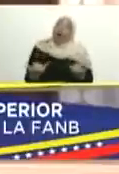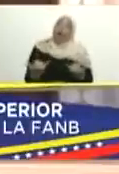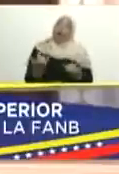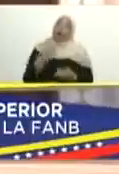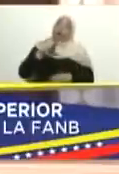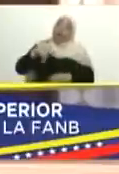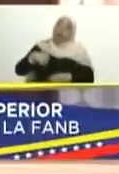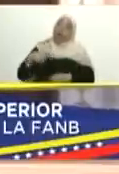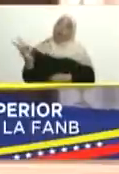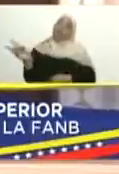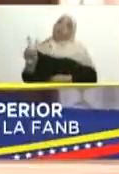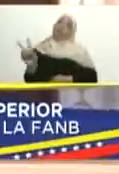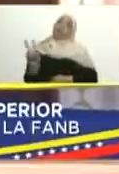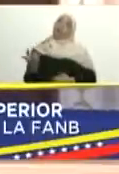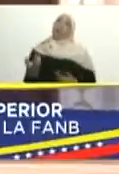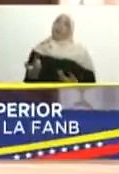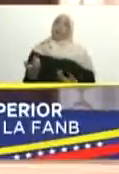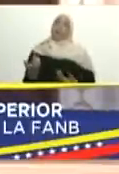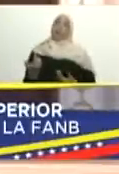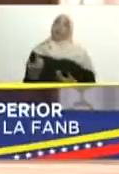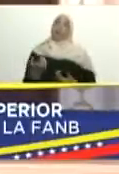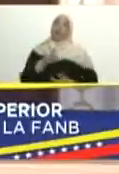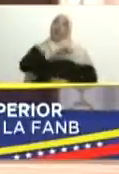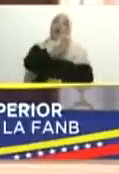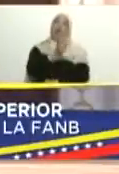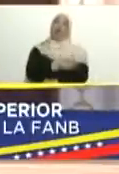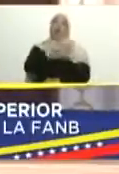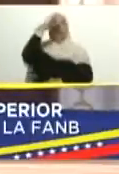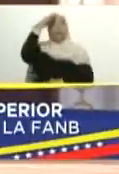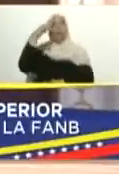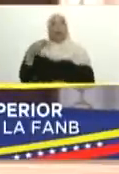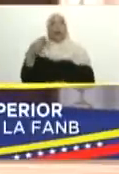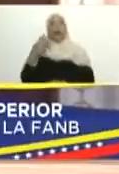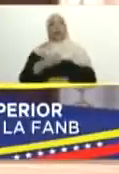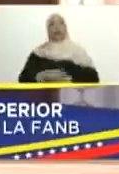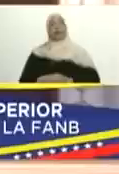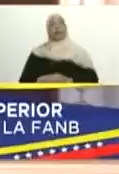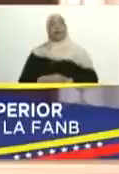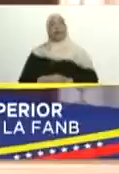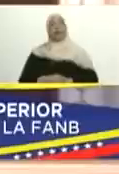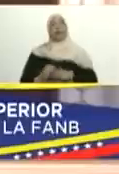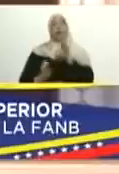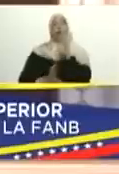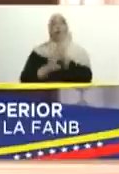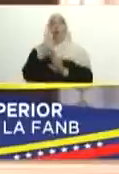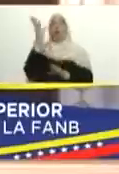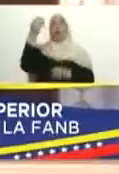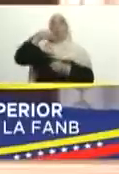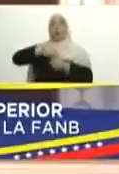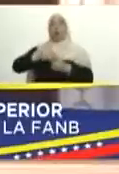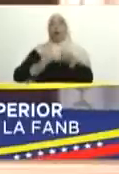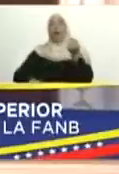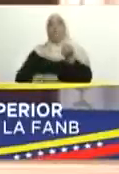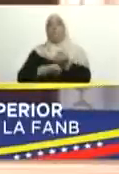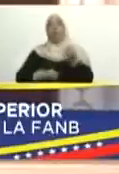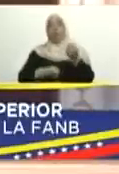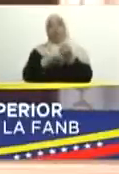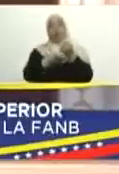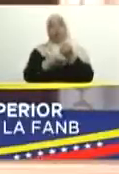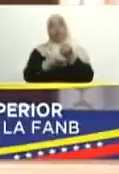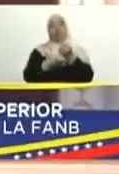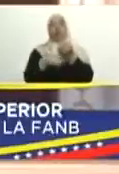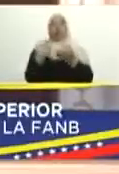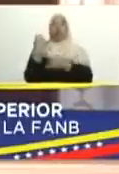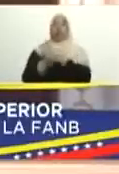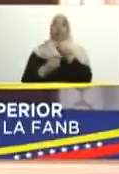nuestra República, porque tenemos fuerza militar como columna vertebral de respaldo, de